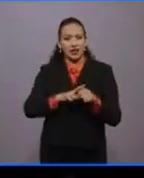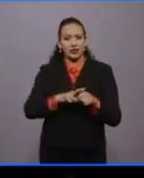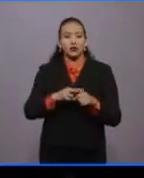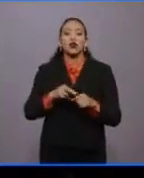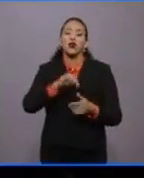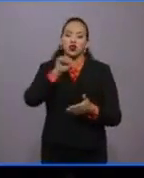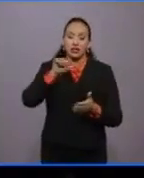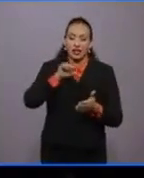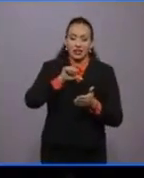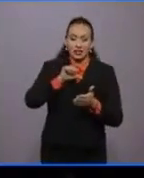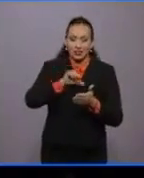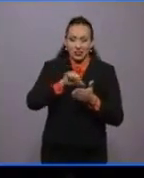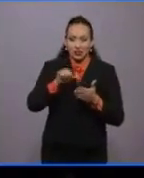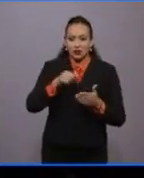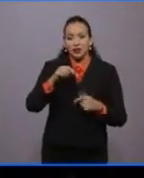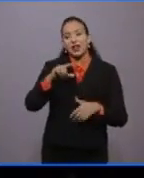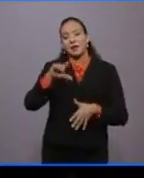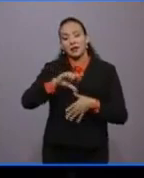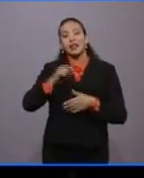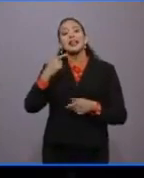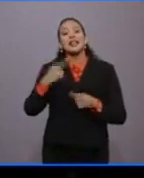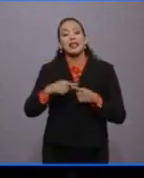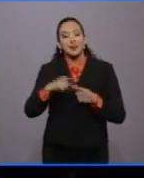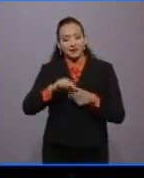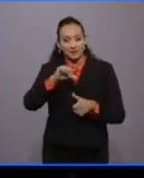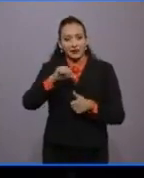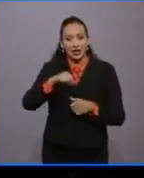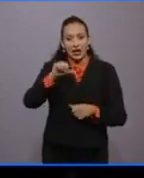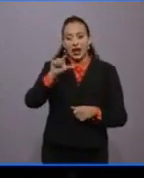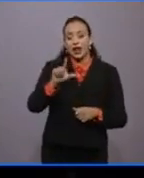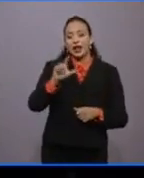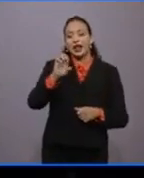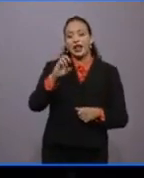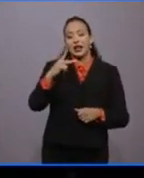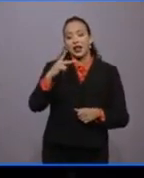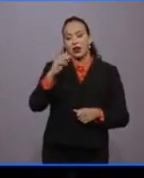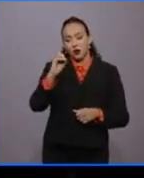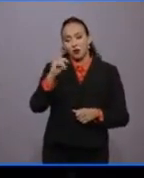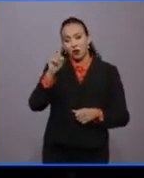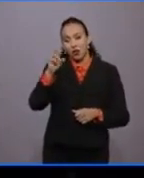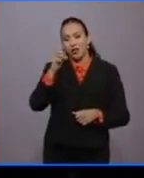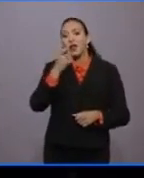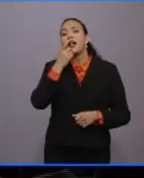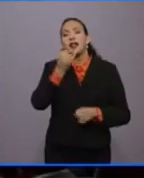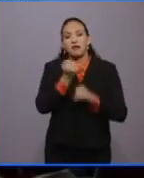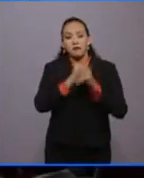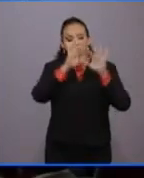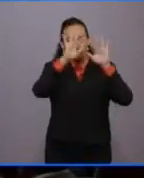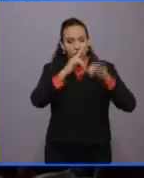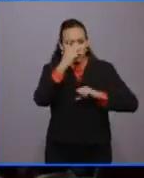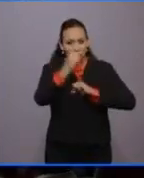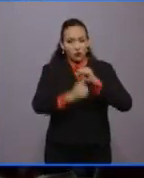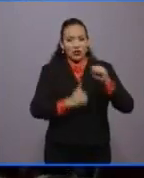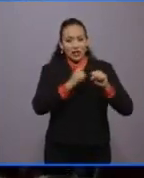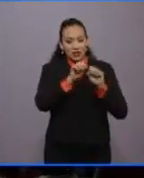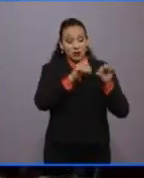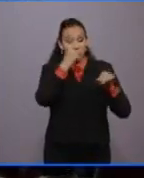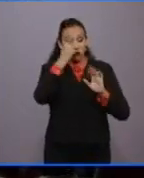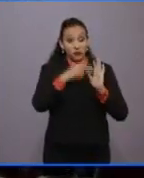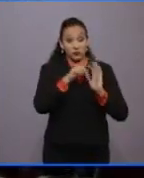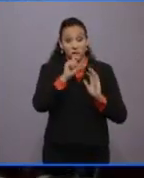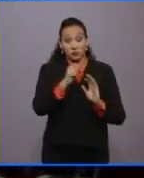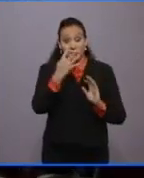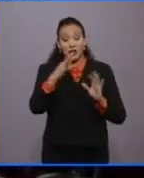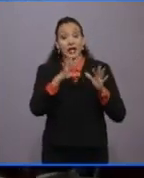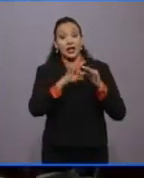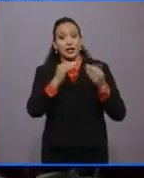México y Centroamérica, Leopoldo Maldonado, durante la presentación del informe anual 2024,